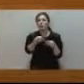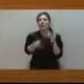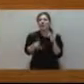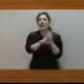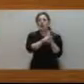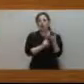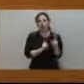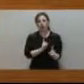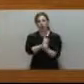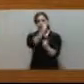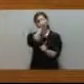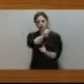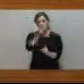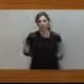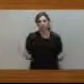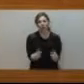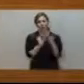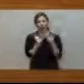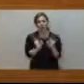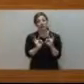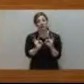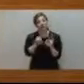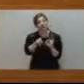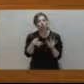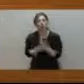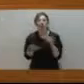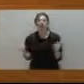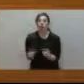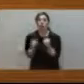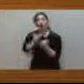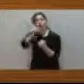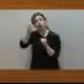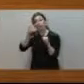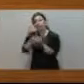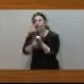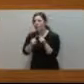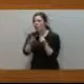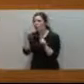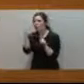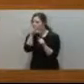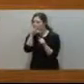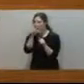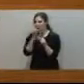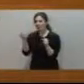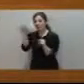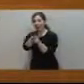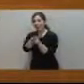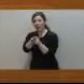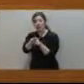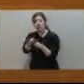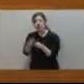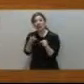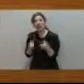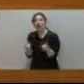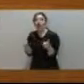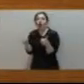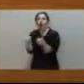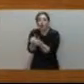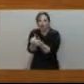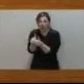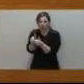esas actuaciones. Eso es actuar. Lo otro, señor consejero, es encubrir y actuar de cómplice. Actuar es ir a por los